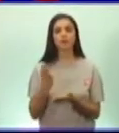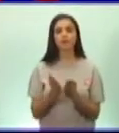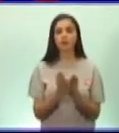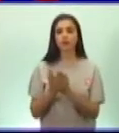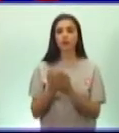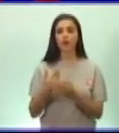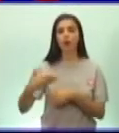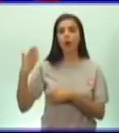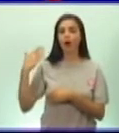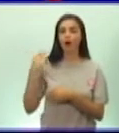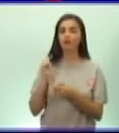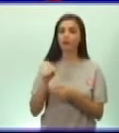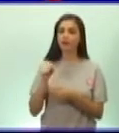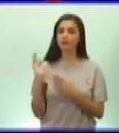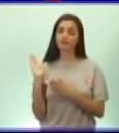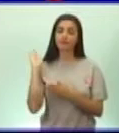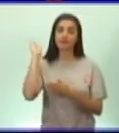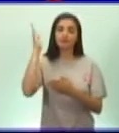ahora.